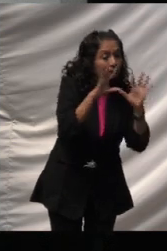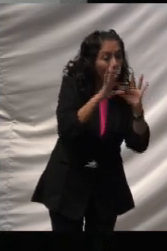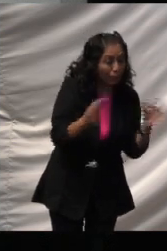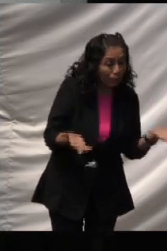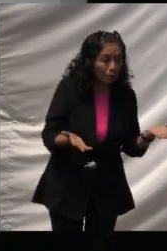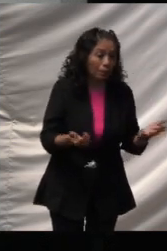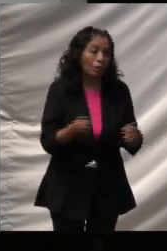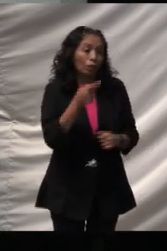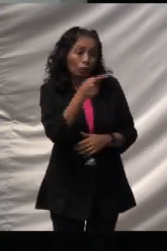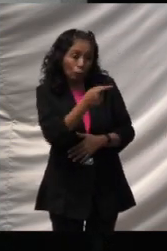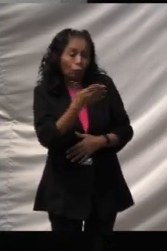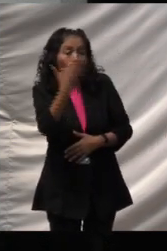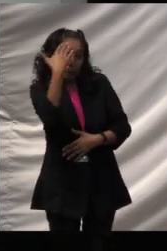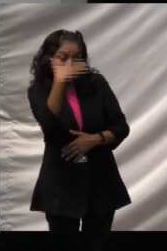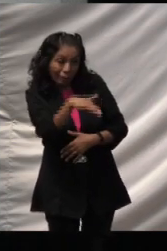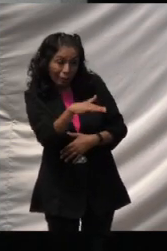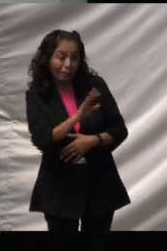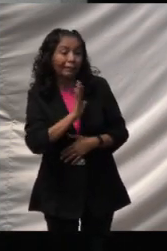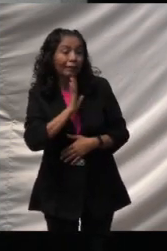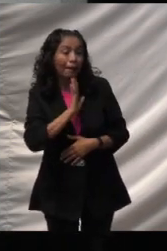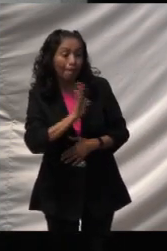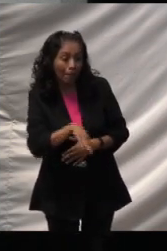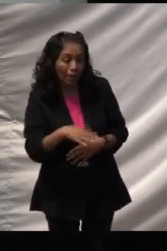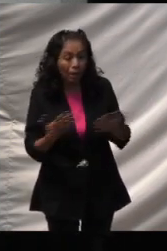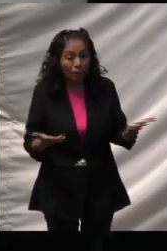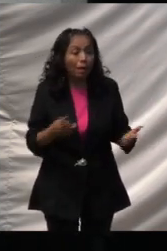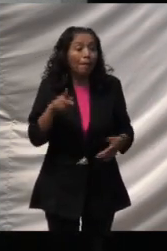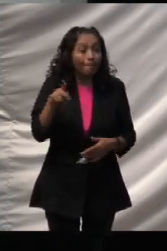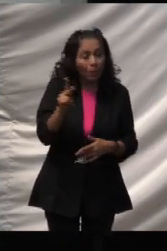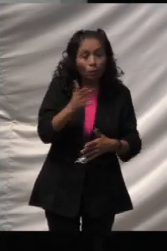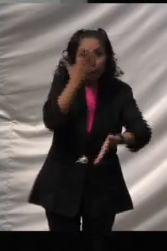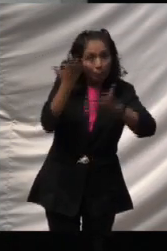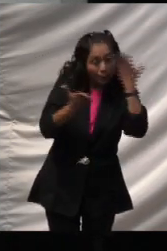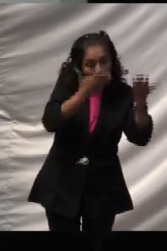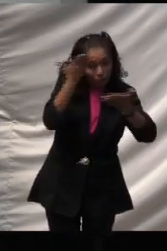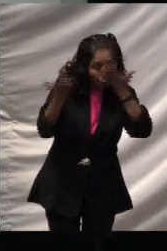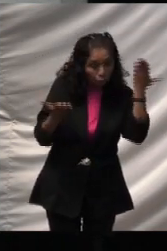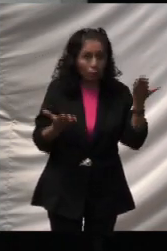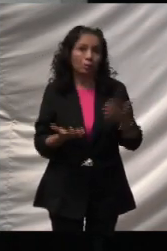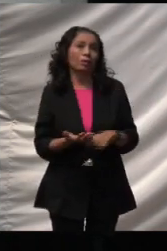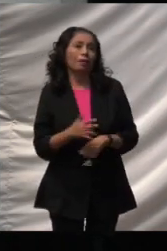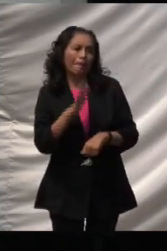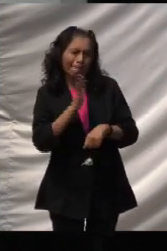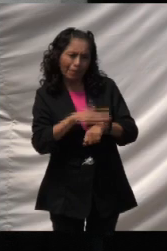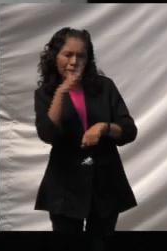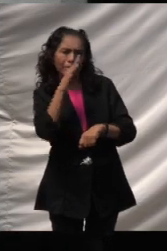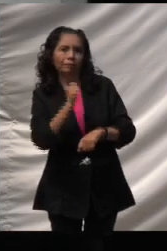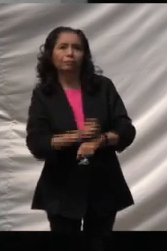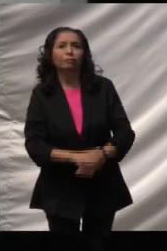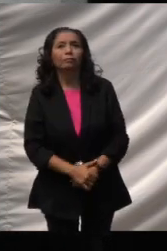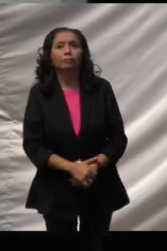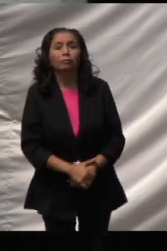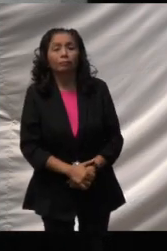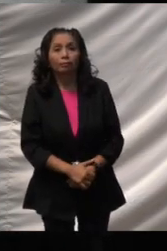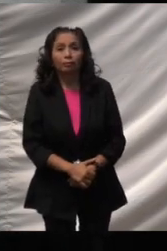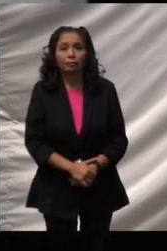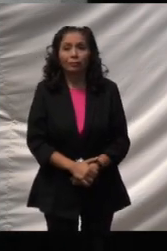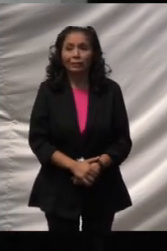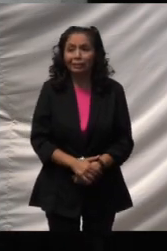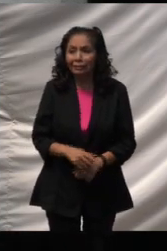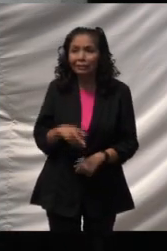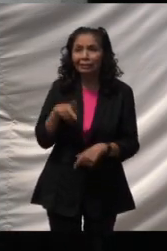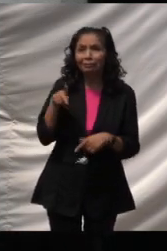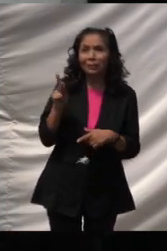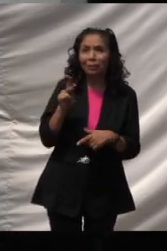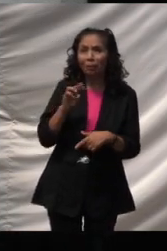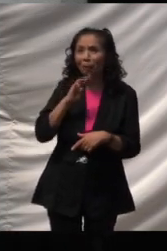y que sabes que estuvo mal y sobre todo que vas a estudiar mucho para recuperar buenas notas. Pero mi madre está